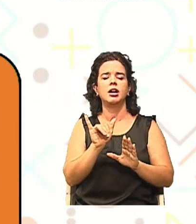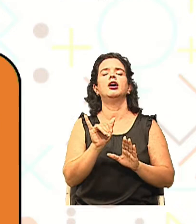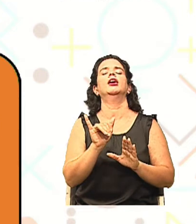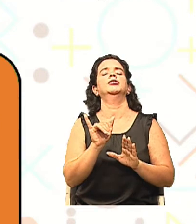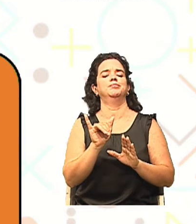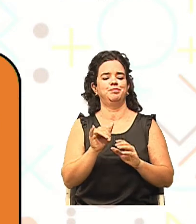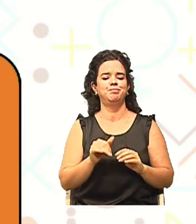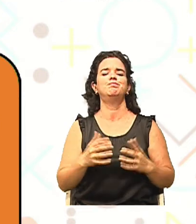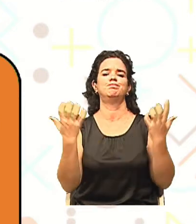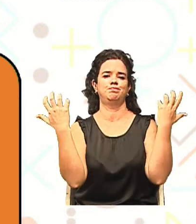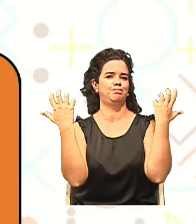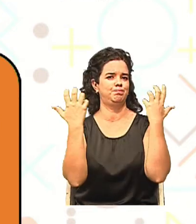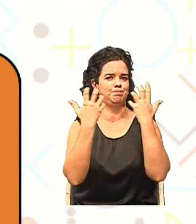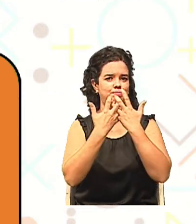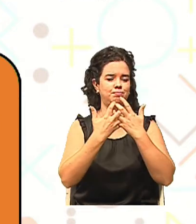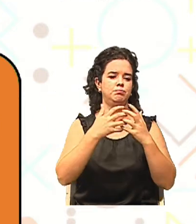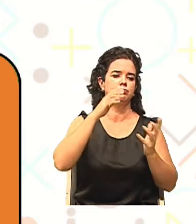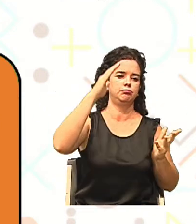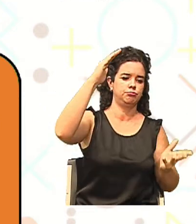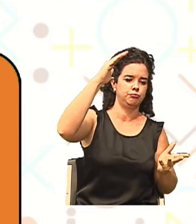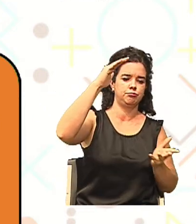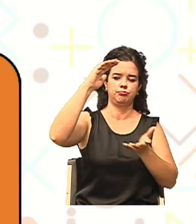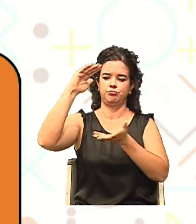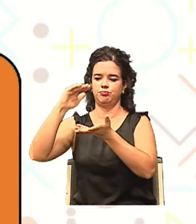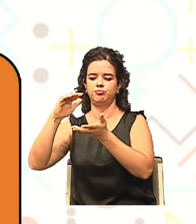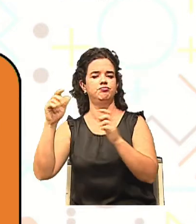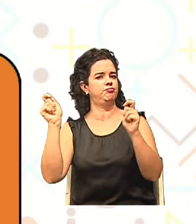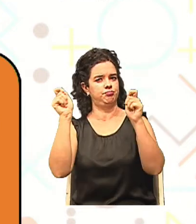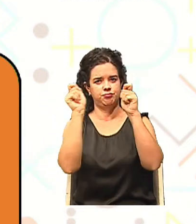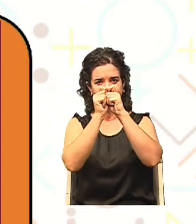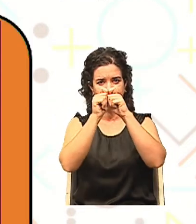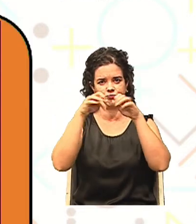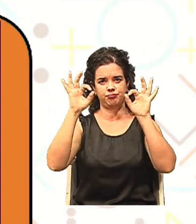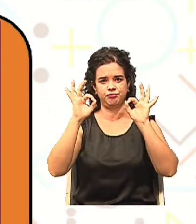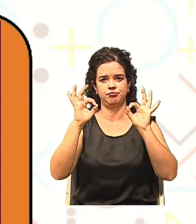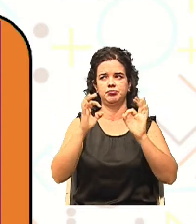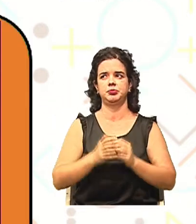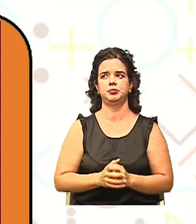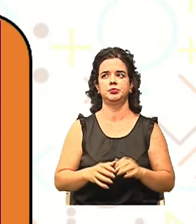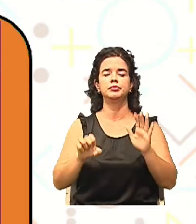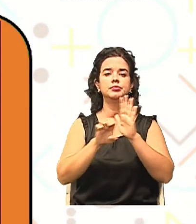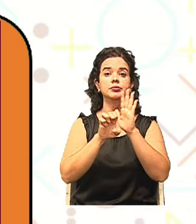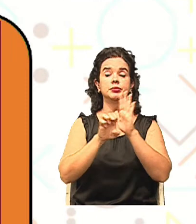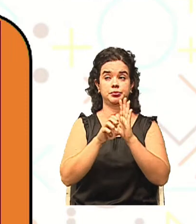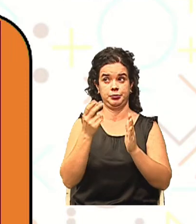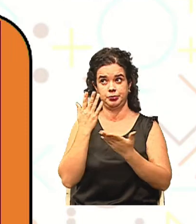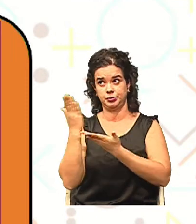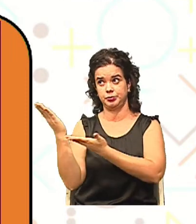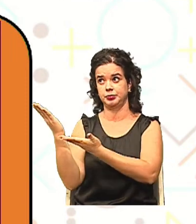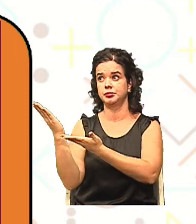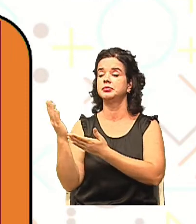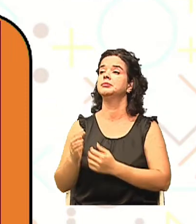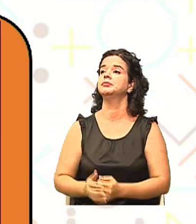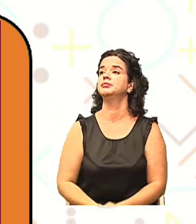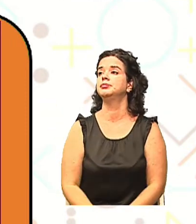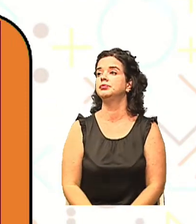serán semejantes por este criterio. Observemos nuestro ejemplo.